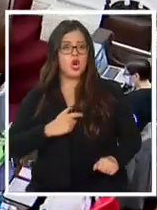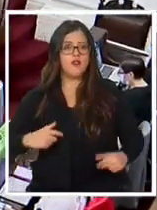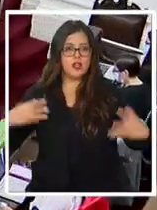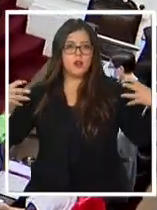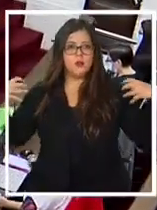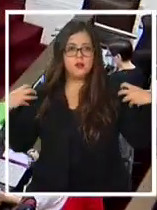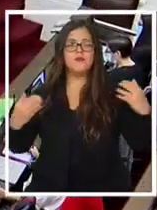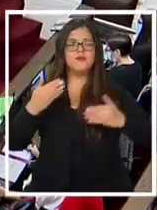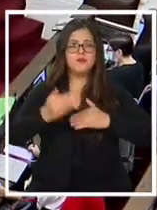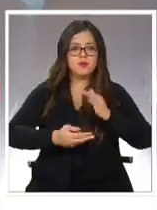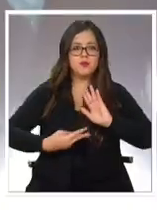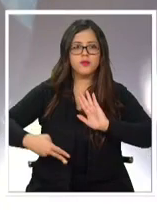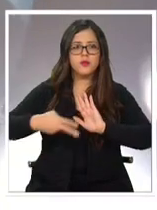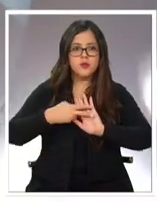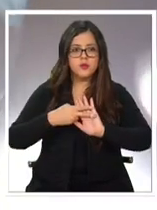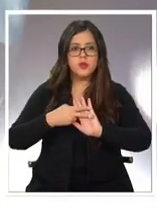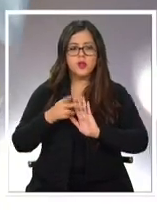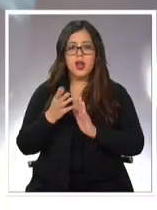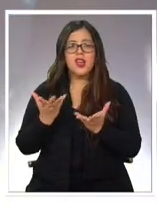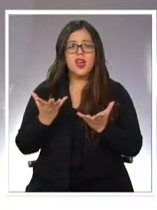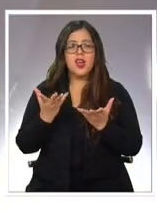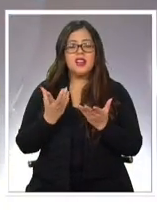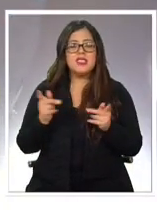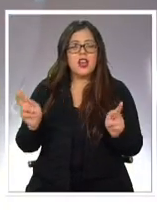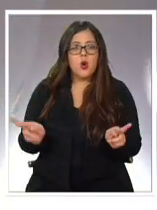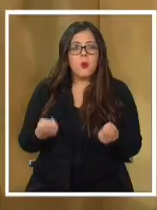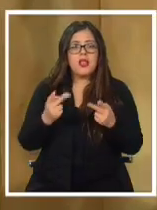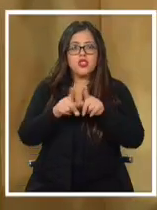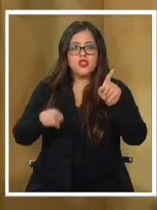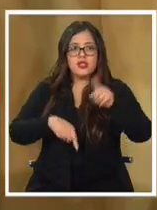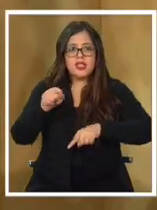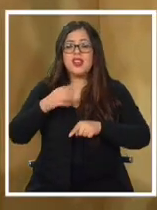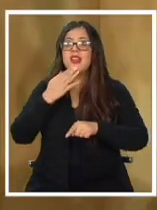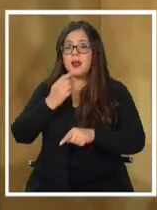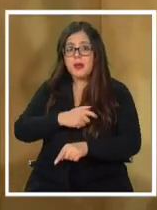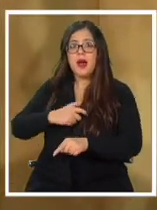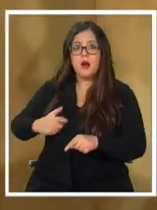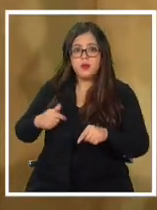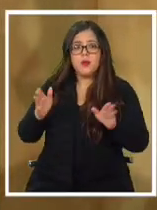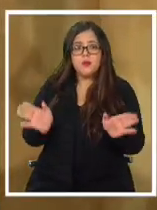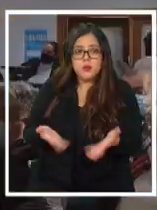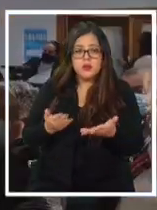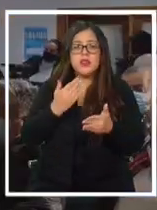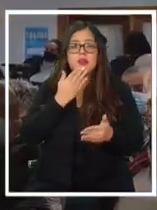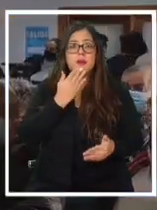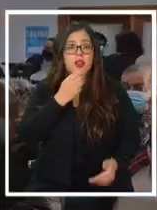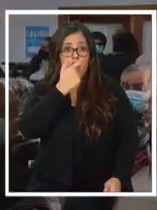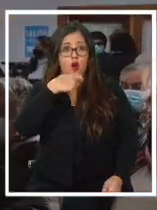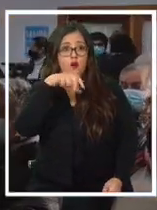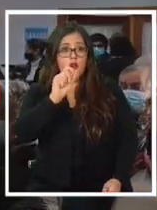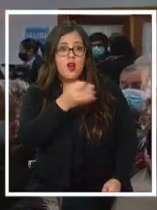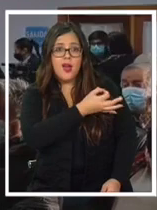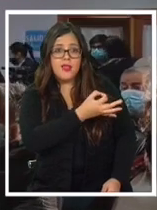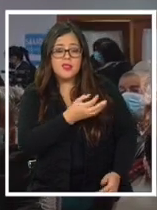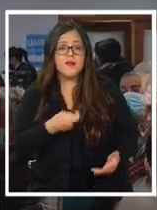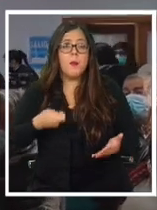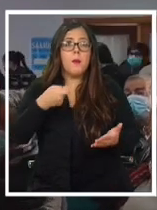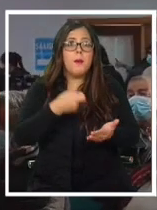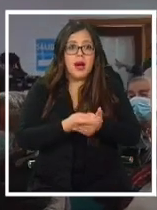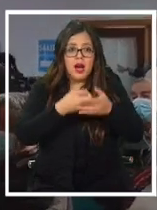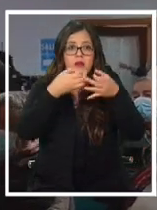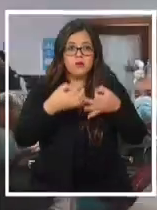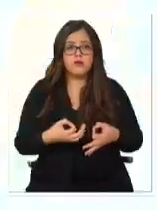encargado de implementar esta norma, restitución de tierras que el Ejecutivo también ha promovido y por las que, según el presidente de la República, se pagará el